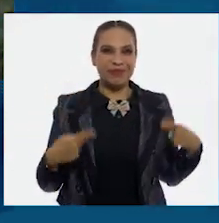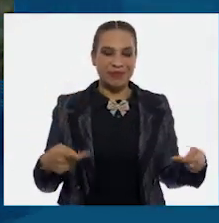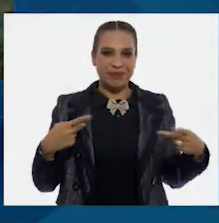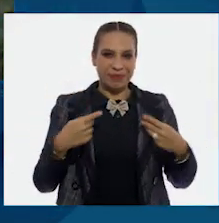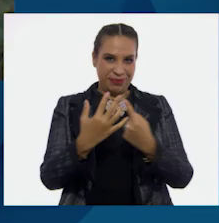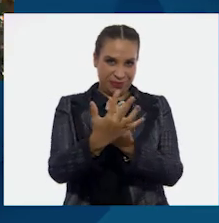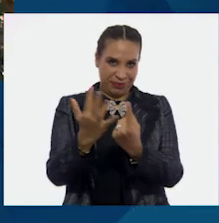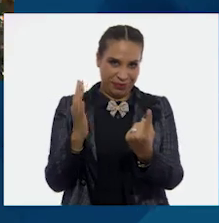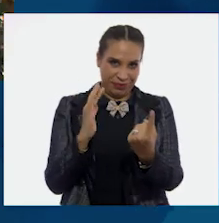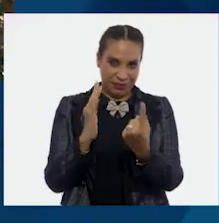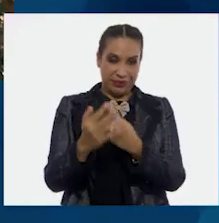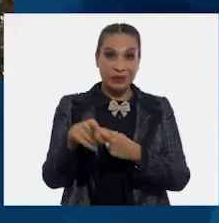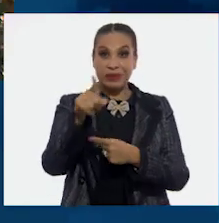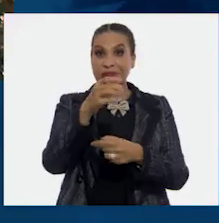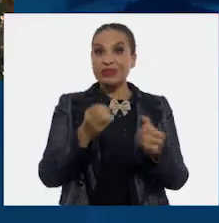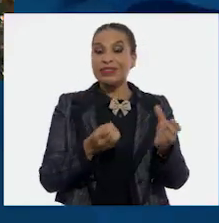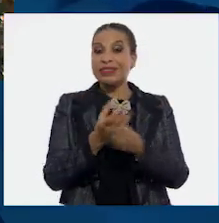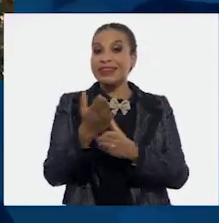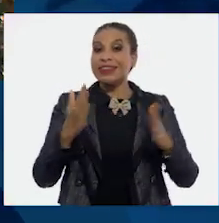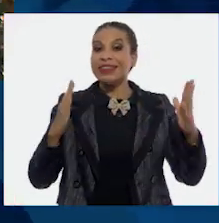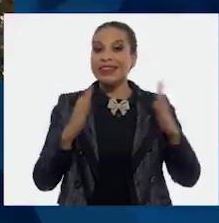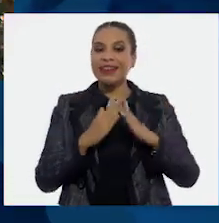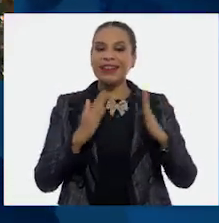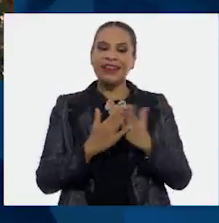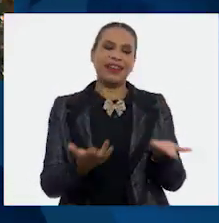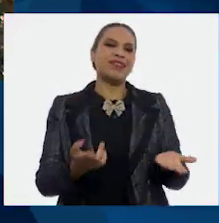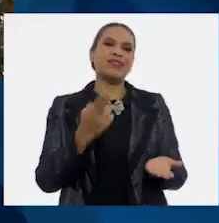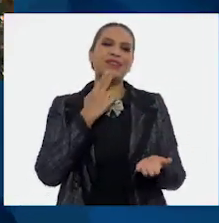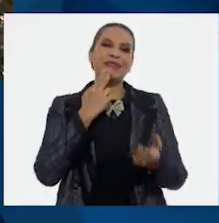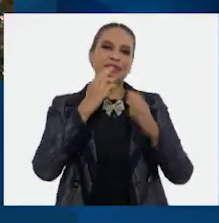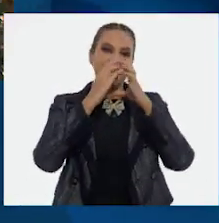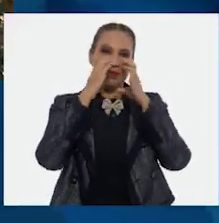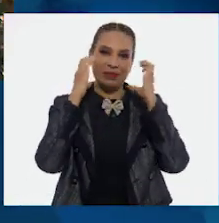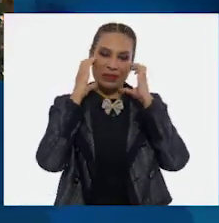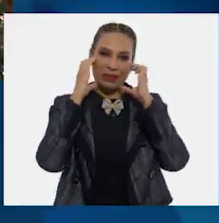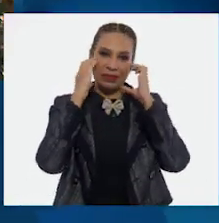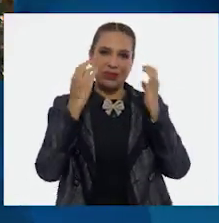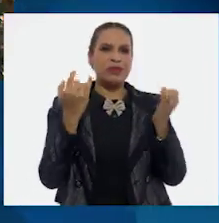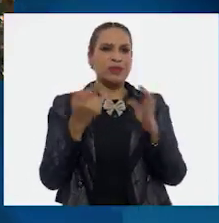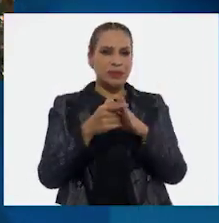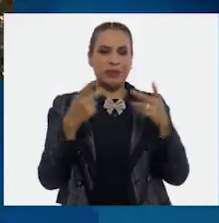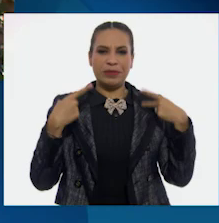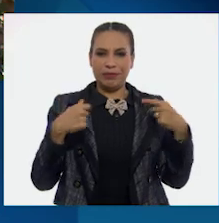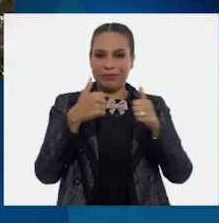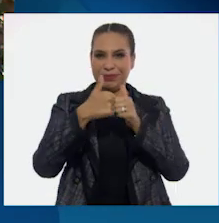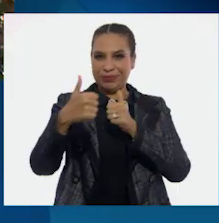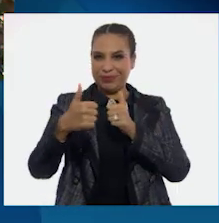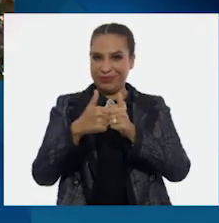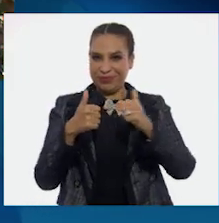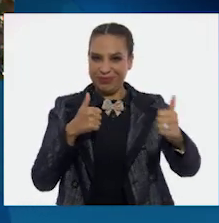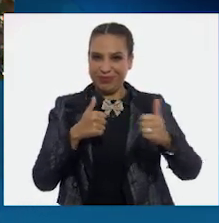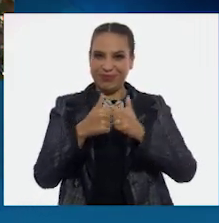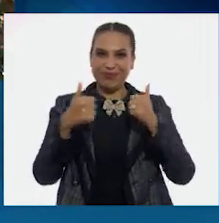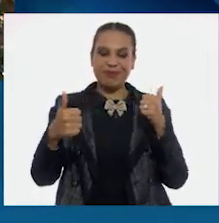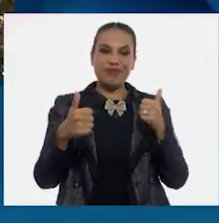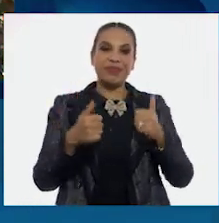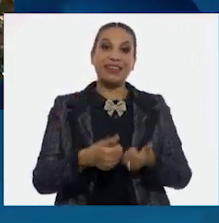te rodean. Si sales de casa, usa cubrebocas y guarda la sana